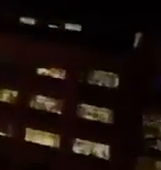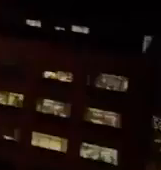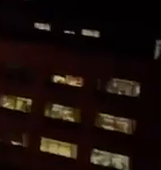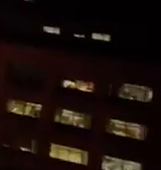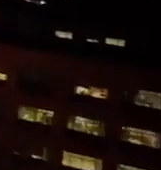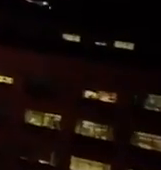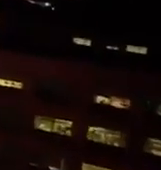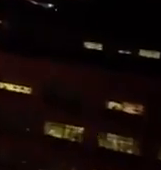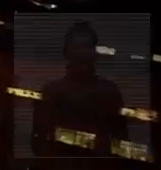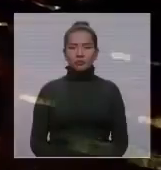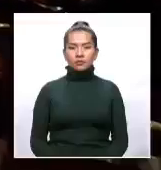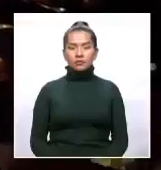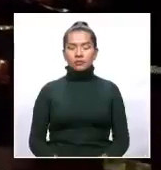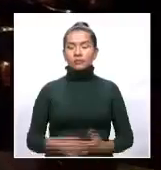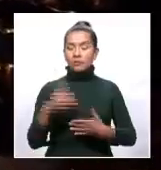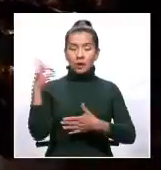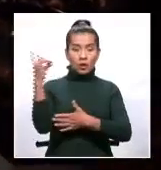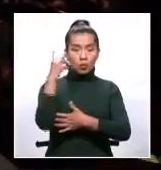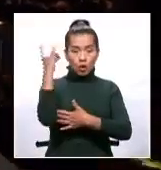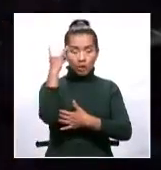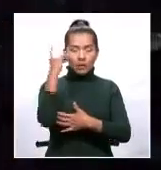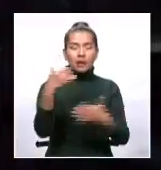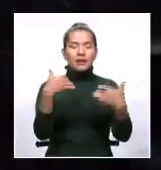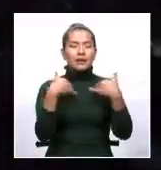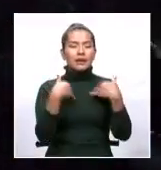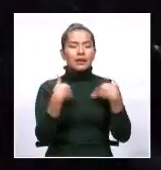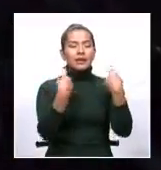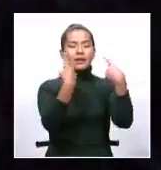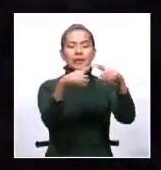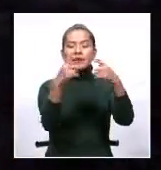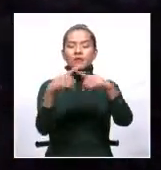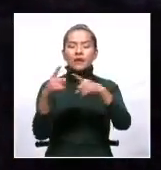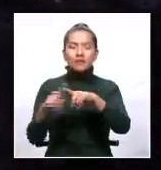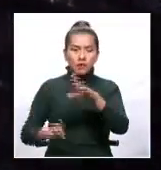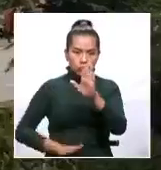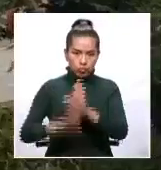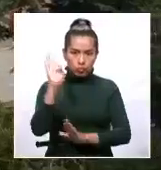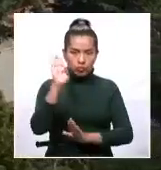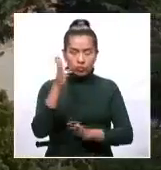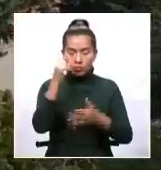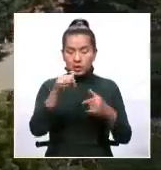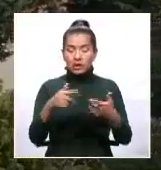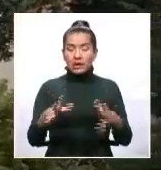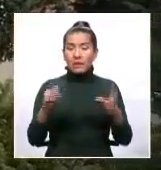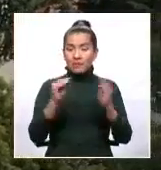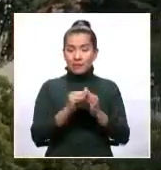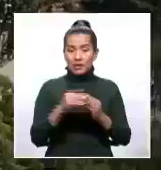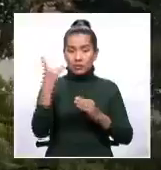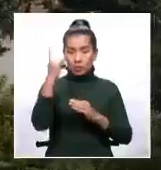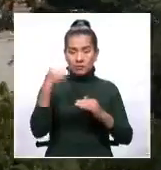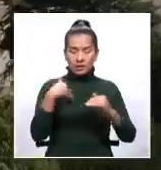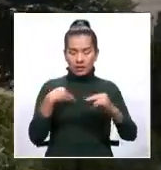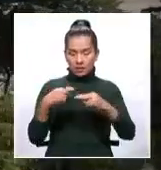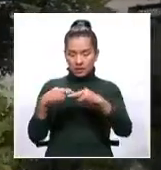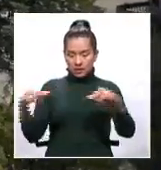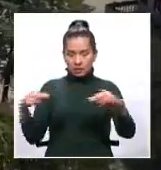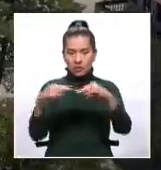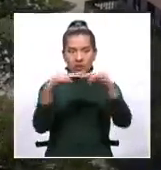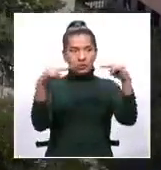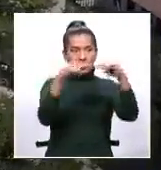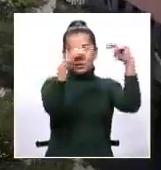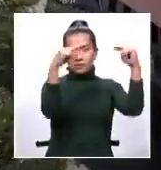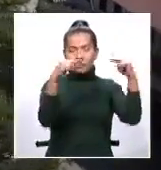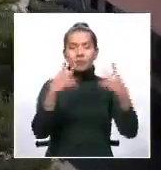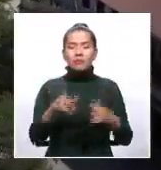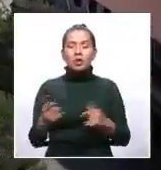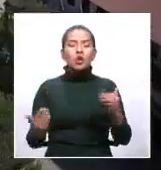Bolivia es un país con muchas y diversas potencialidades, gracias a su geografía en la región, lo que ha permitido que en los últimos años se implementen las